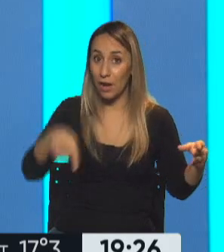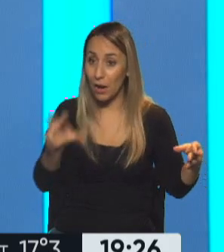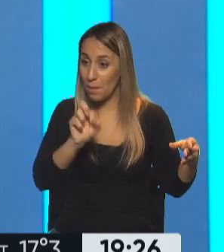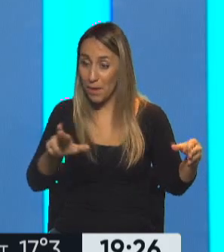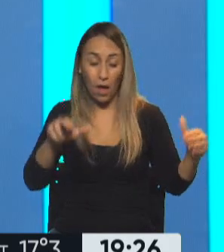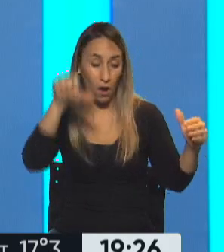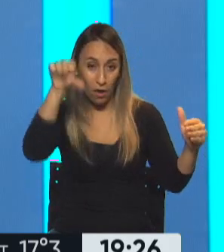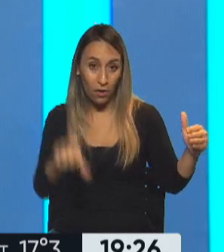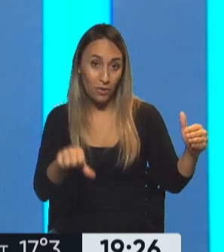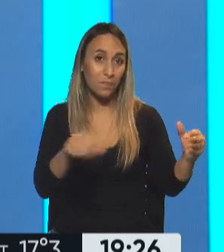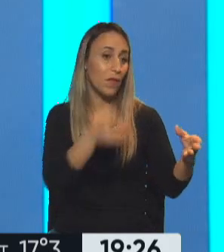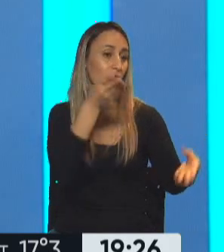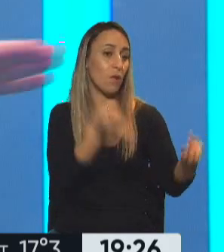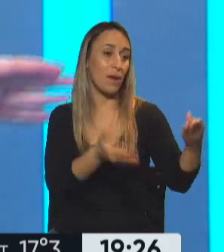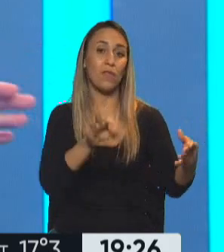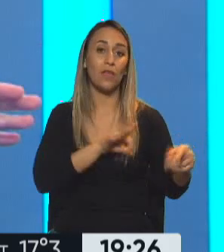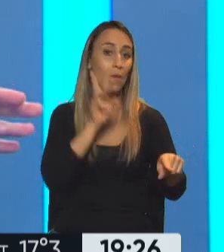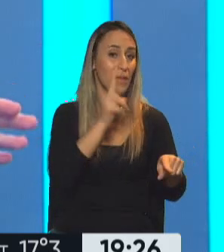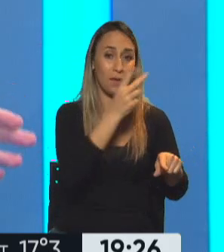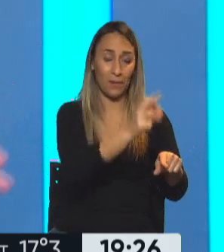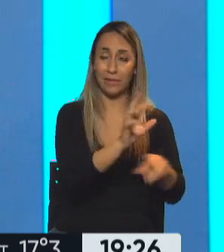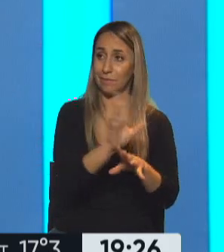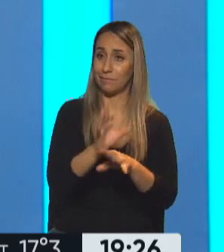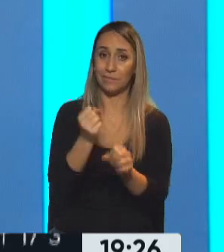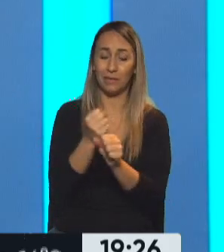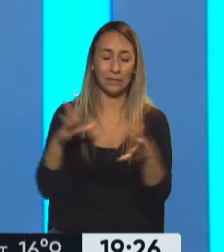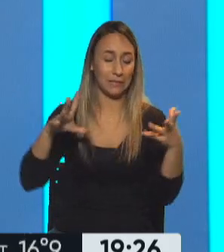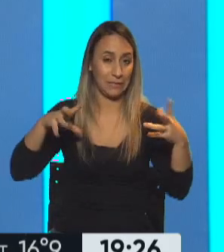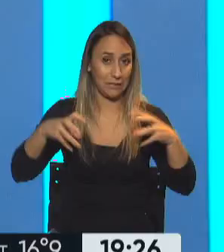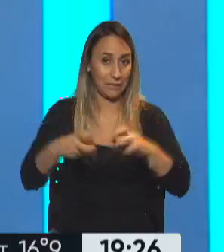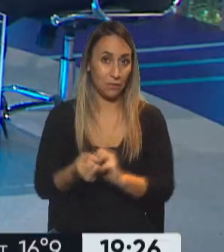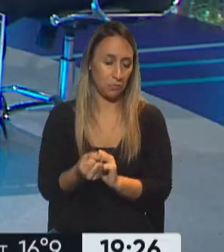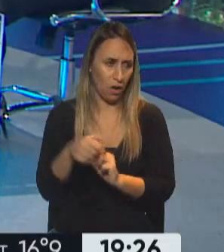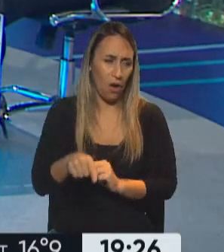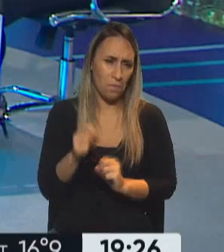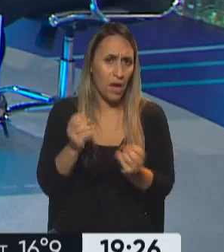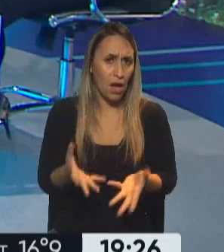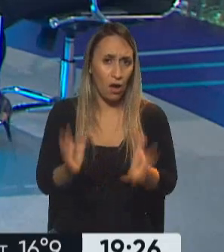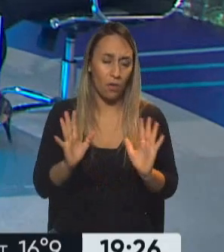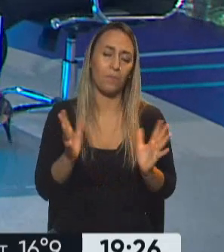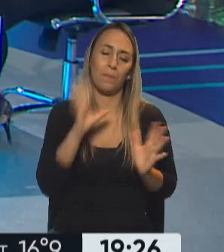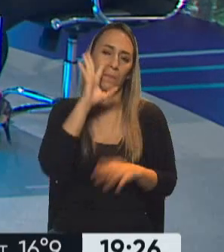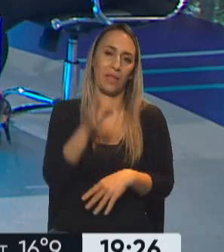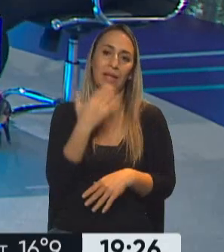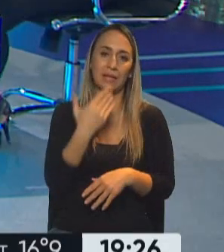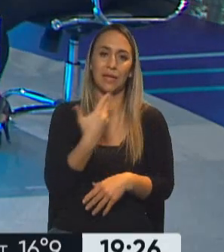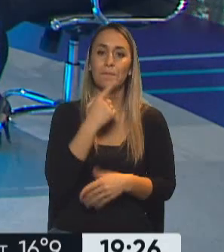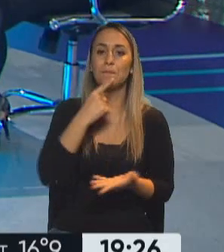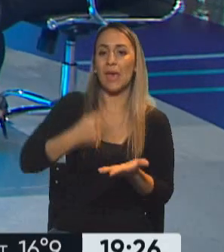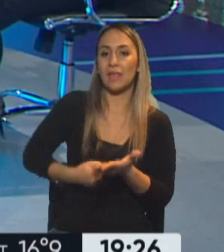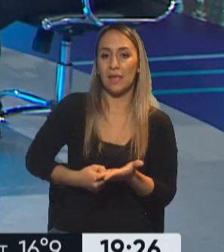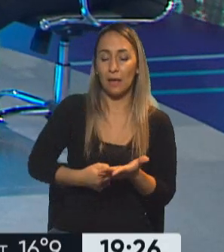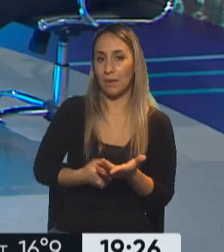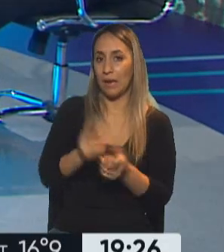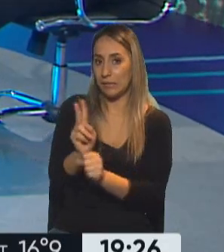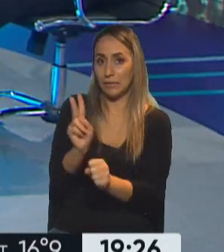el segundo trimestre de 2020, el mercado de trabajo estaría muy sí. destruido, ¿no es cierto? O sea, era evidente que también gracias a las políticas, ¿no?, de recuperación y mantenimiento